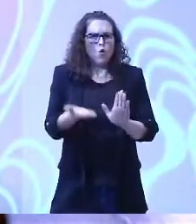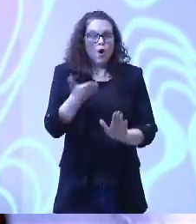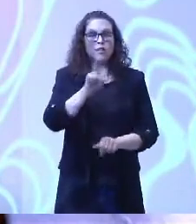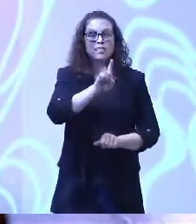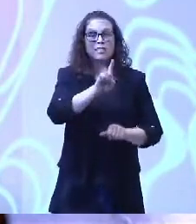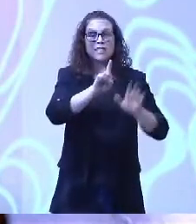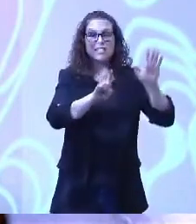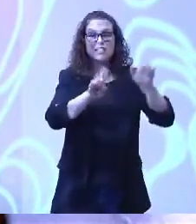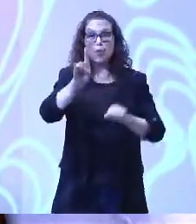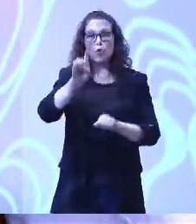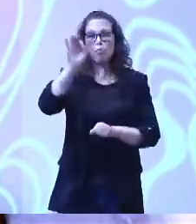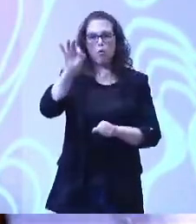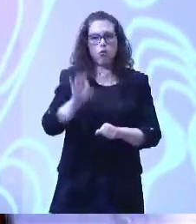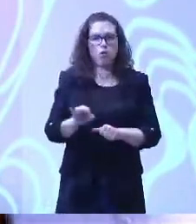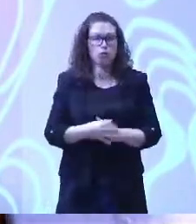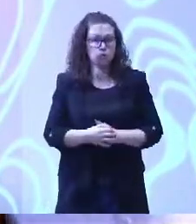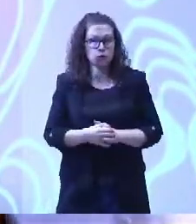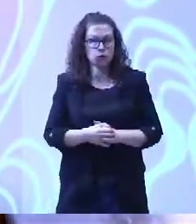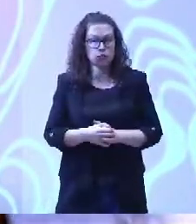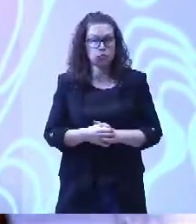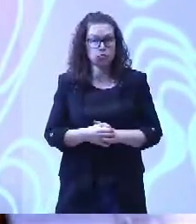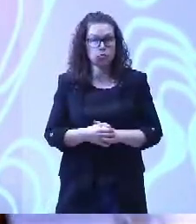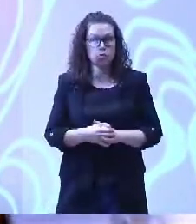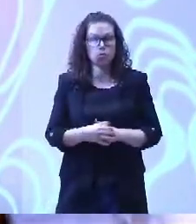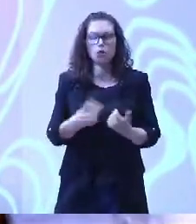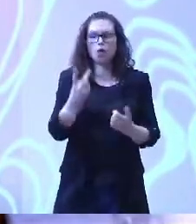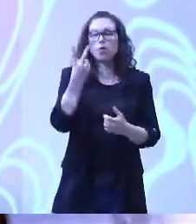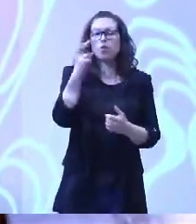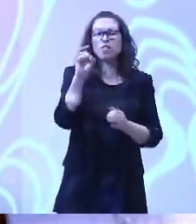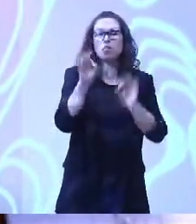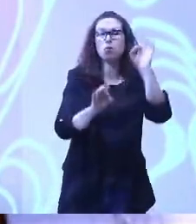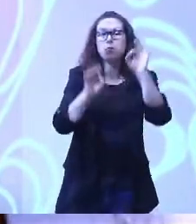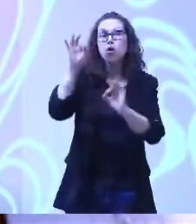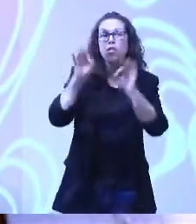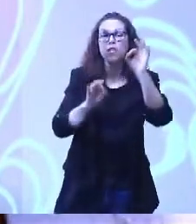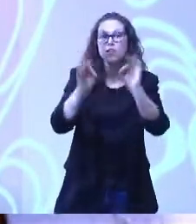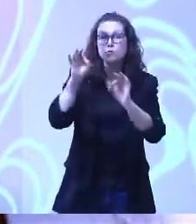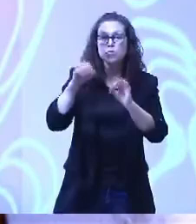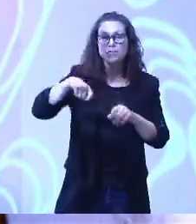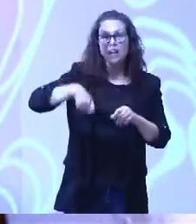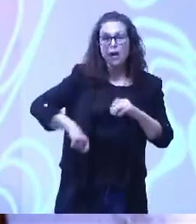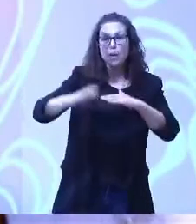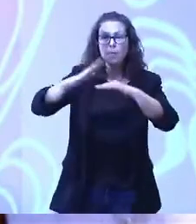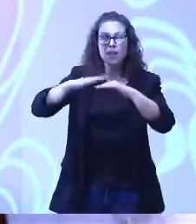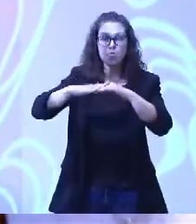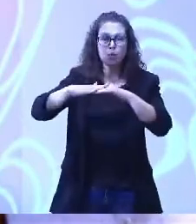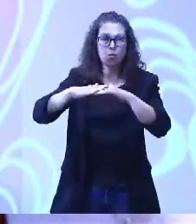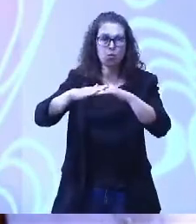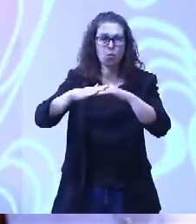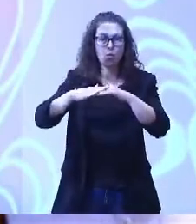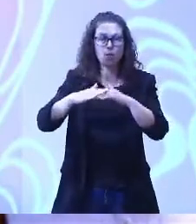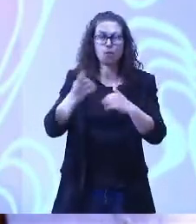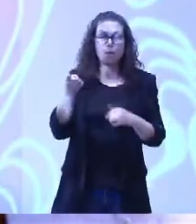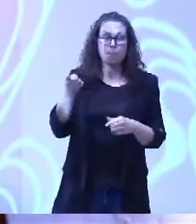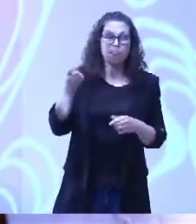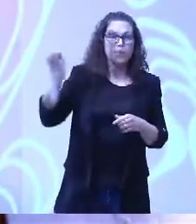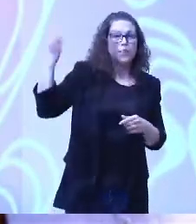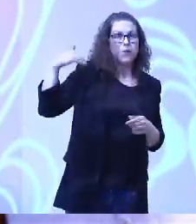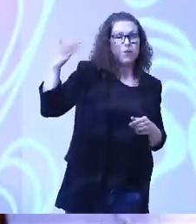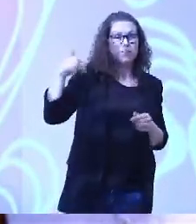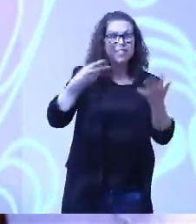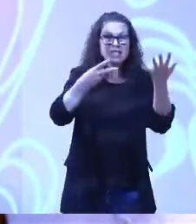ahora, bueno, es que se retiene a un 20% una parte del salario mínimo interprofesional. Claro, es mucho mejor, por eso lo congelaron, vivir